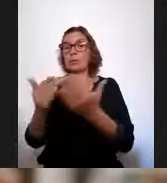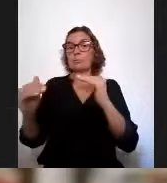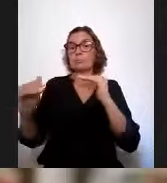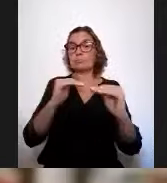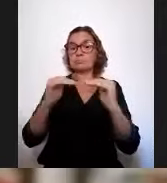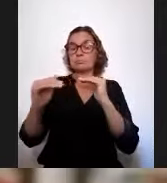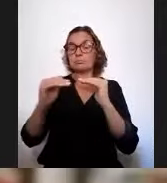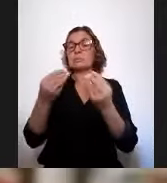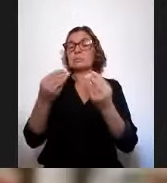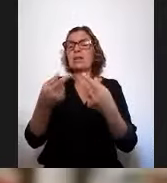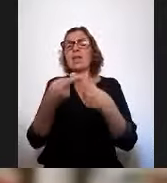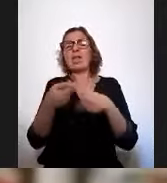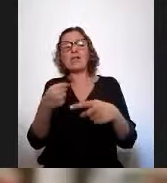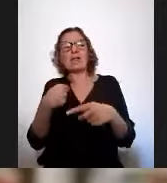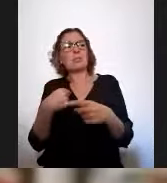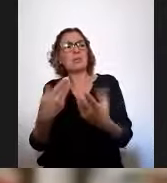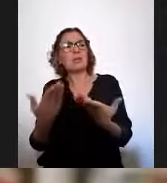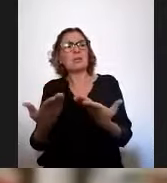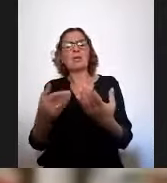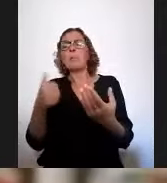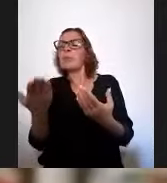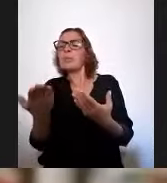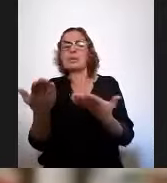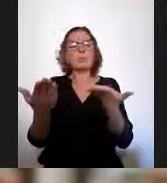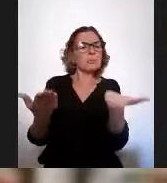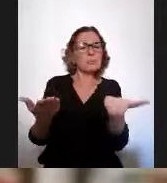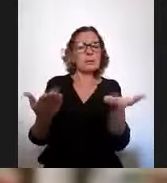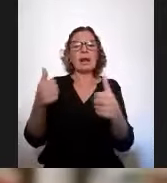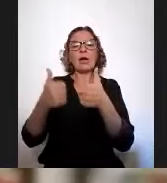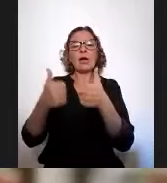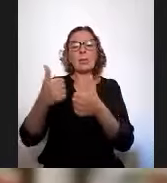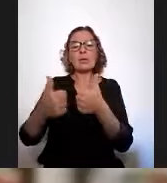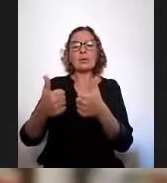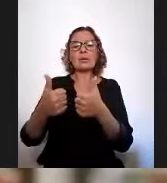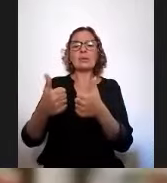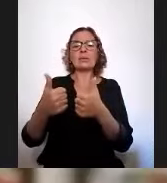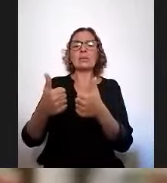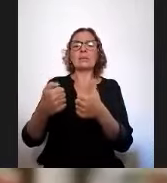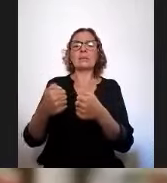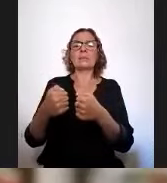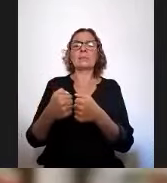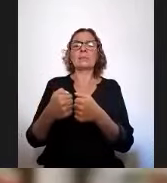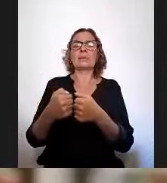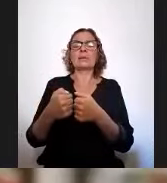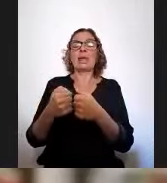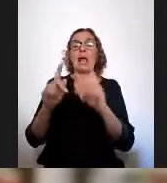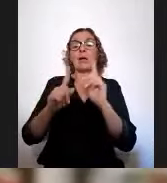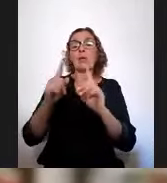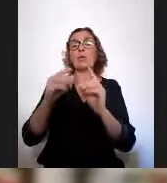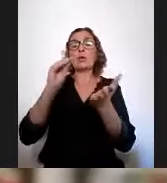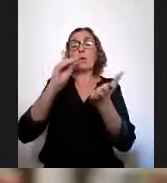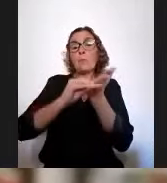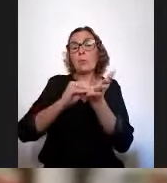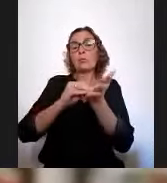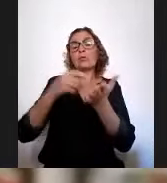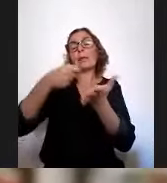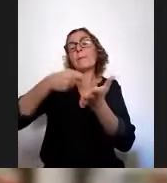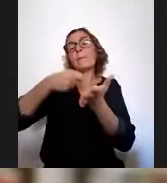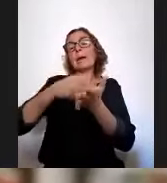nos diferencia con la propuesta de valor de la competencia. No sé, ahí puse algunos, en el precio, la rapidez